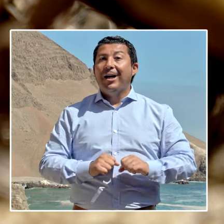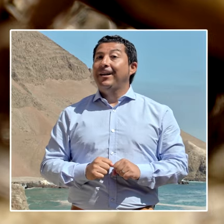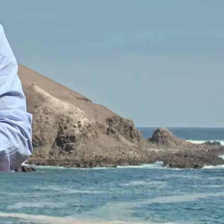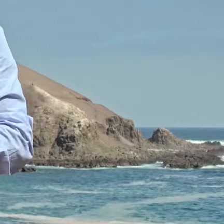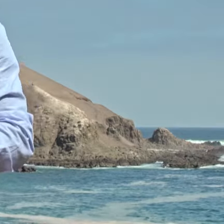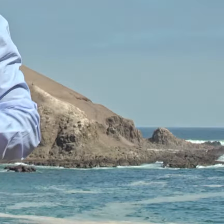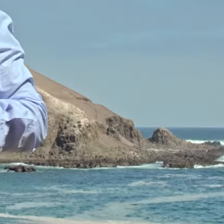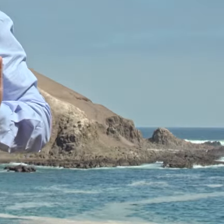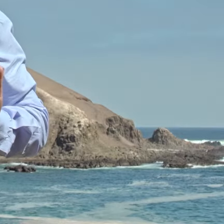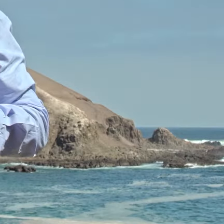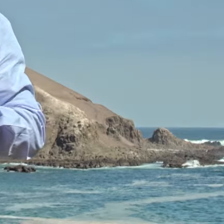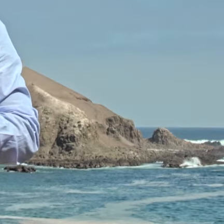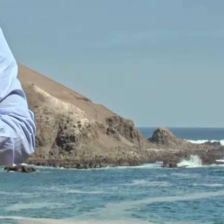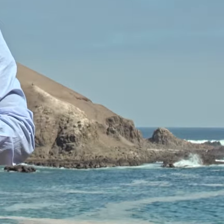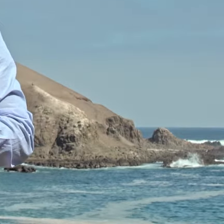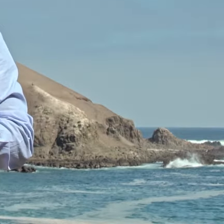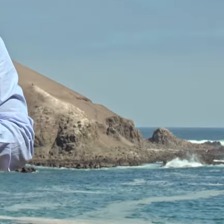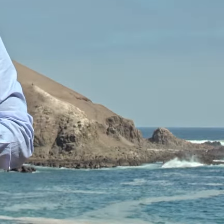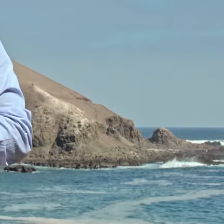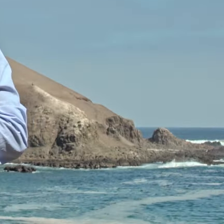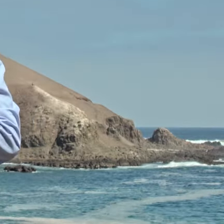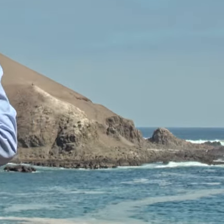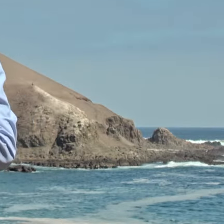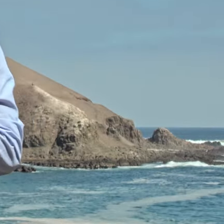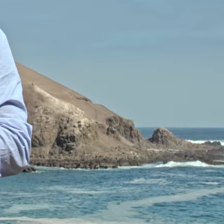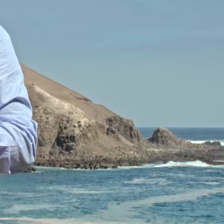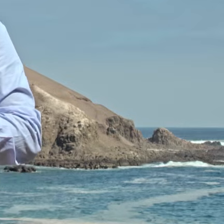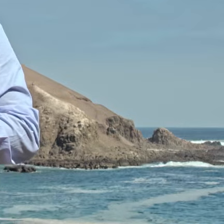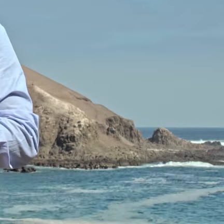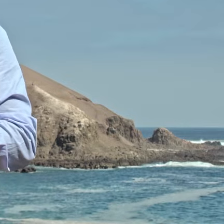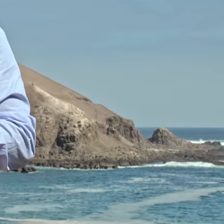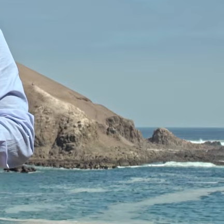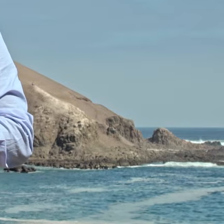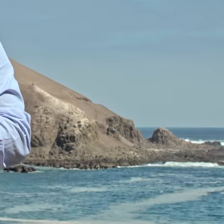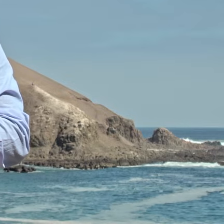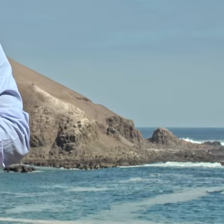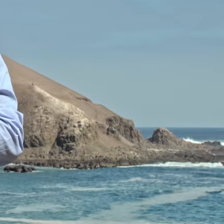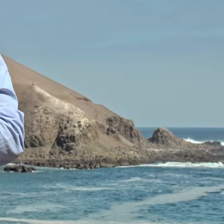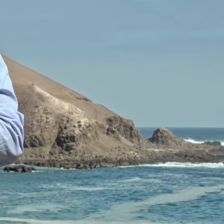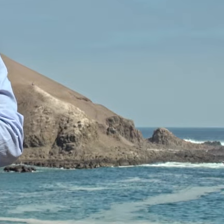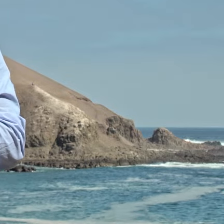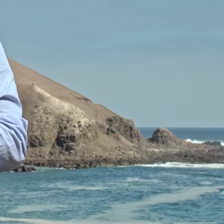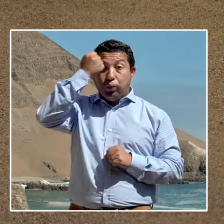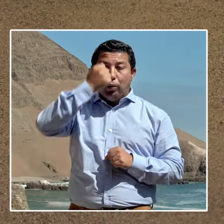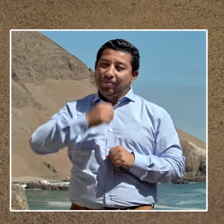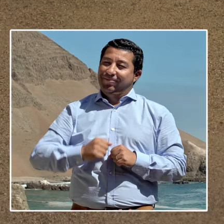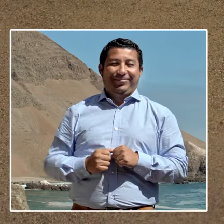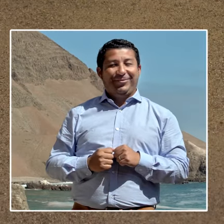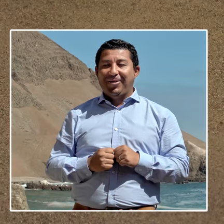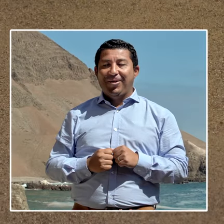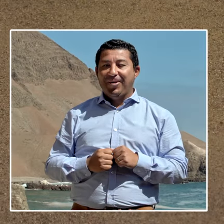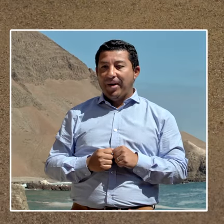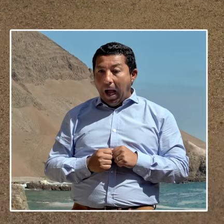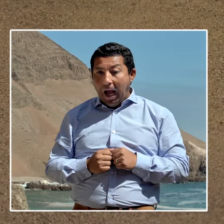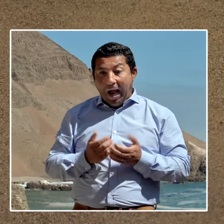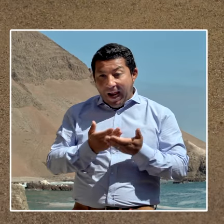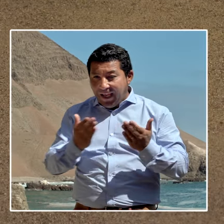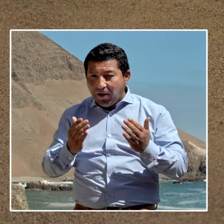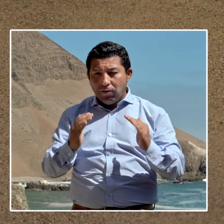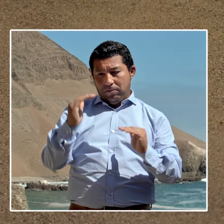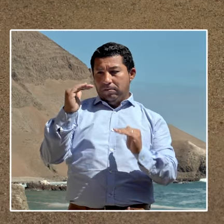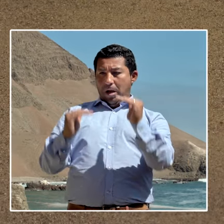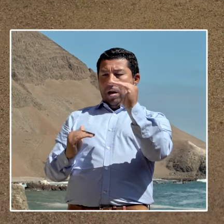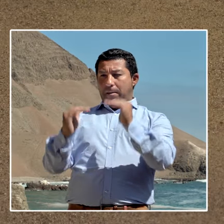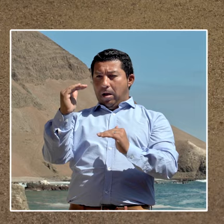aunque hay que aclarar que toda la población no era considerada para este rito lo que nos habla de una